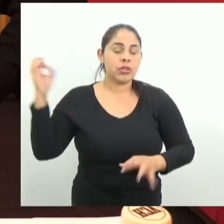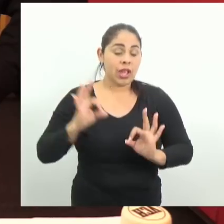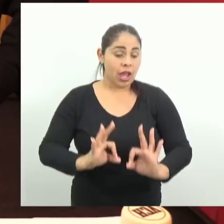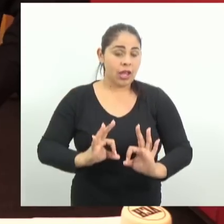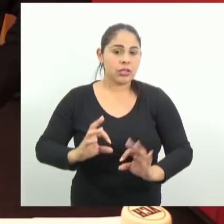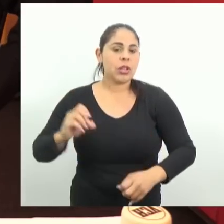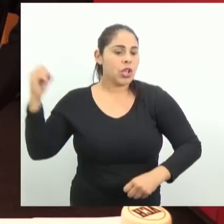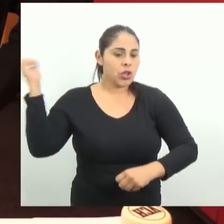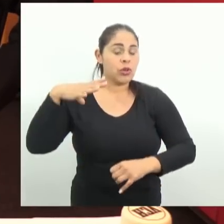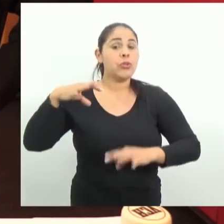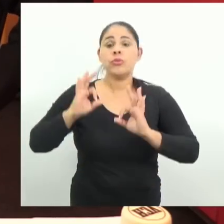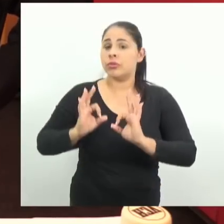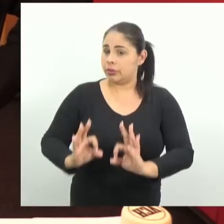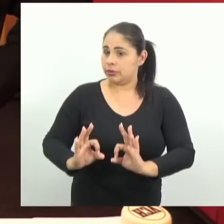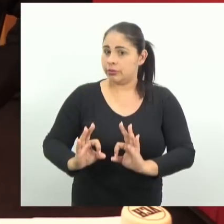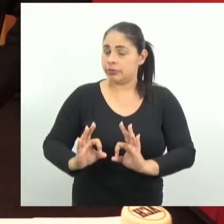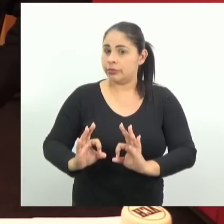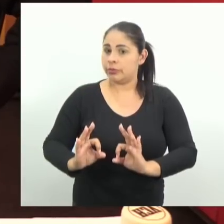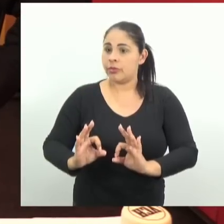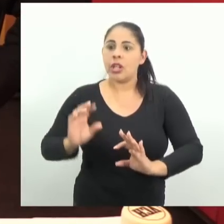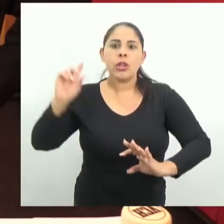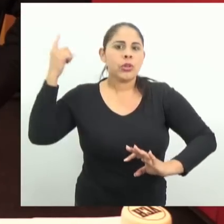La Biblia dice que Dios dijo.